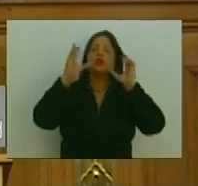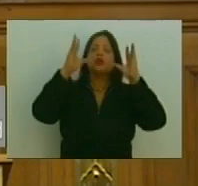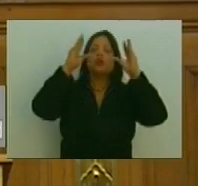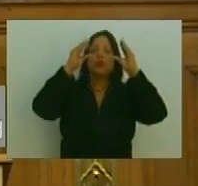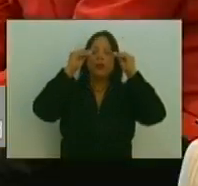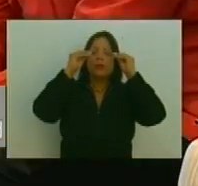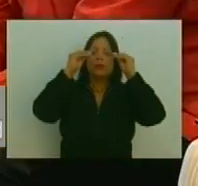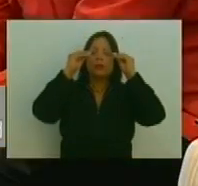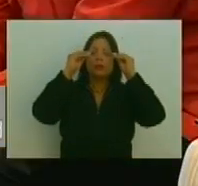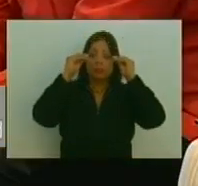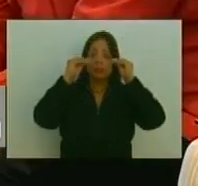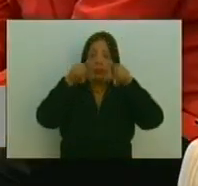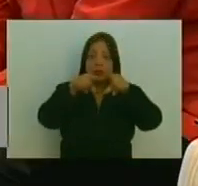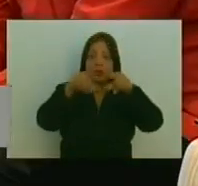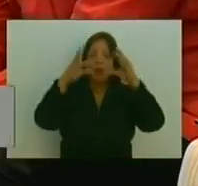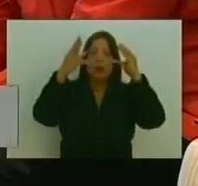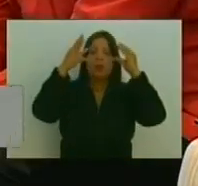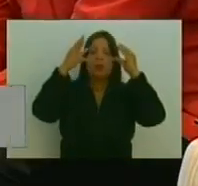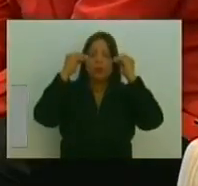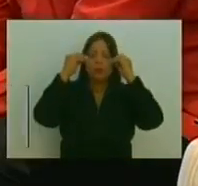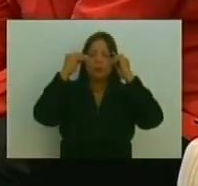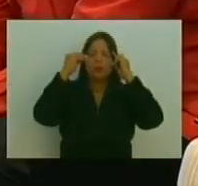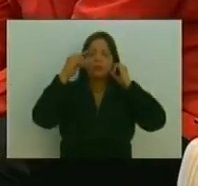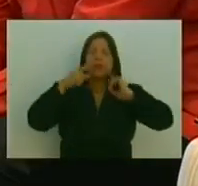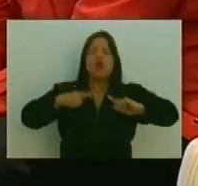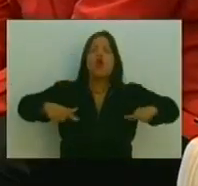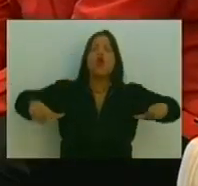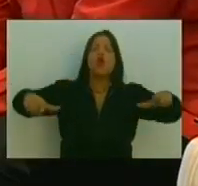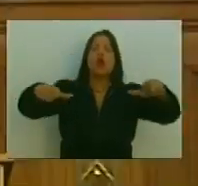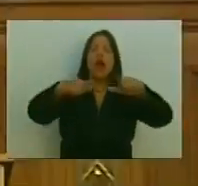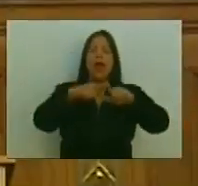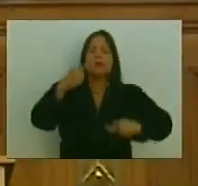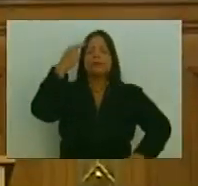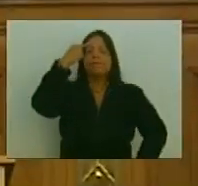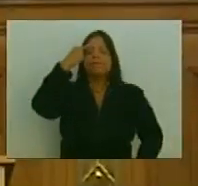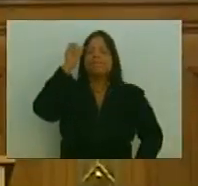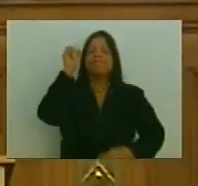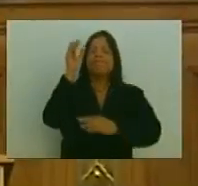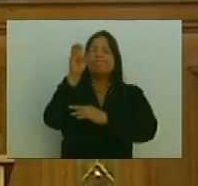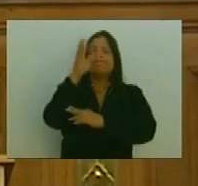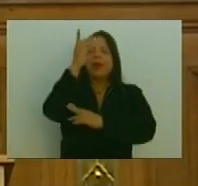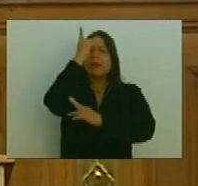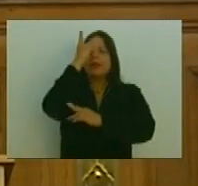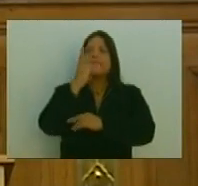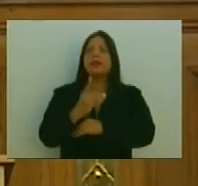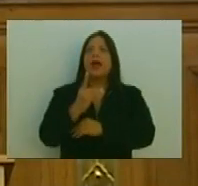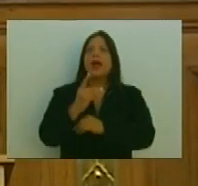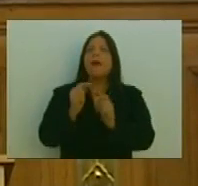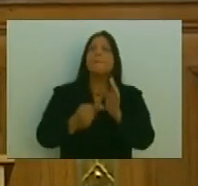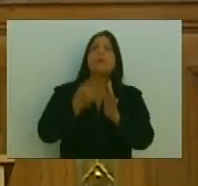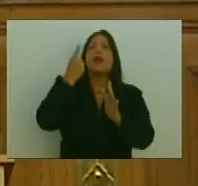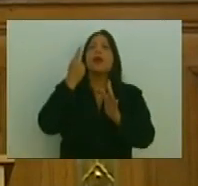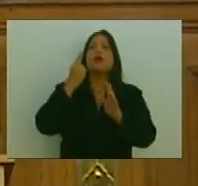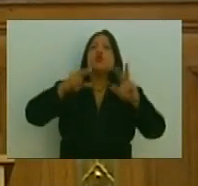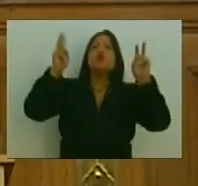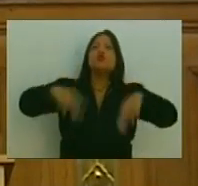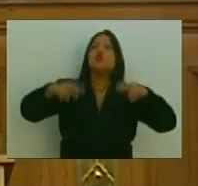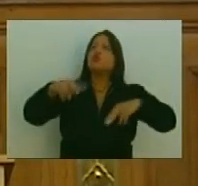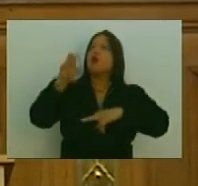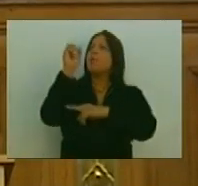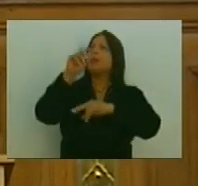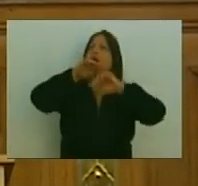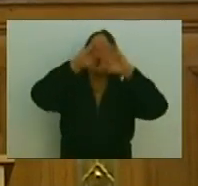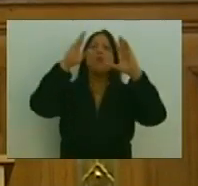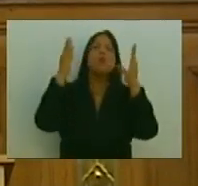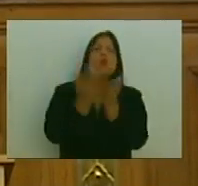en este momento, y piensen en este espacio, en esta sesión histórica, inédita. En ningún parlamento del